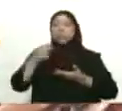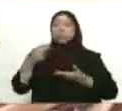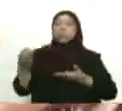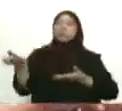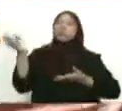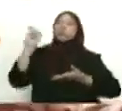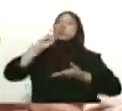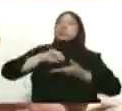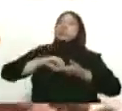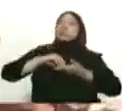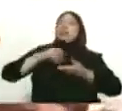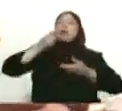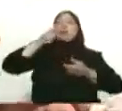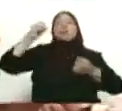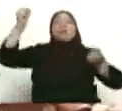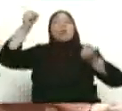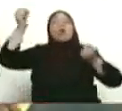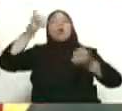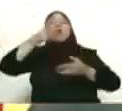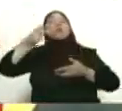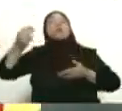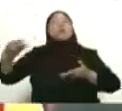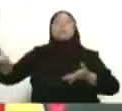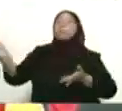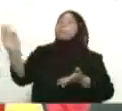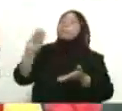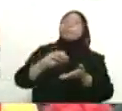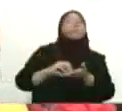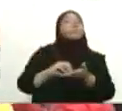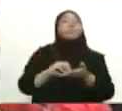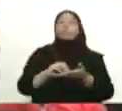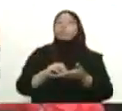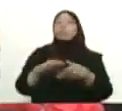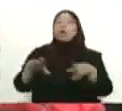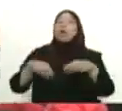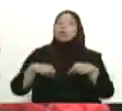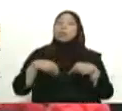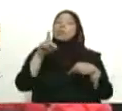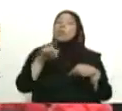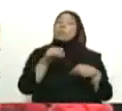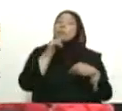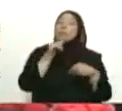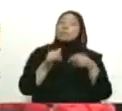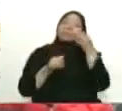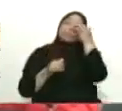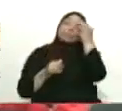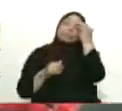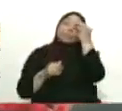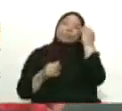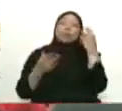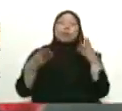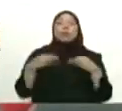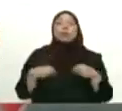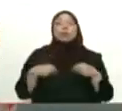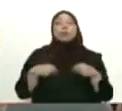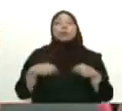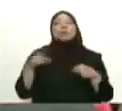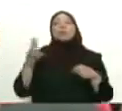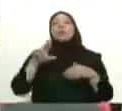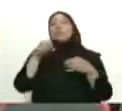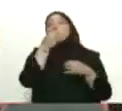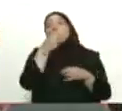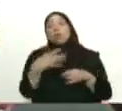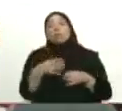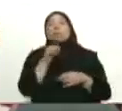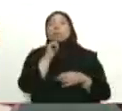Ellos nos llaman violentos porque yo dije y lo asumo Pues yo lo asumo yo dije ni por